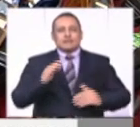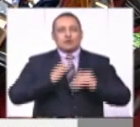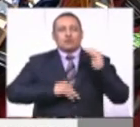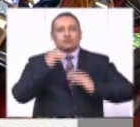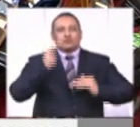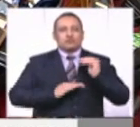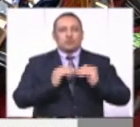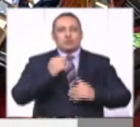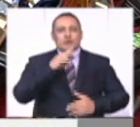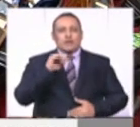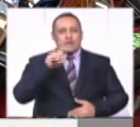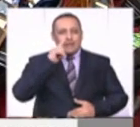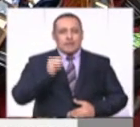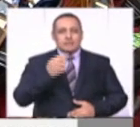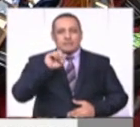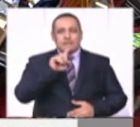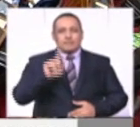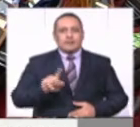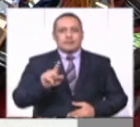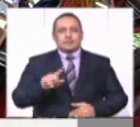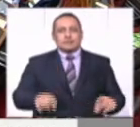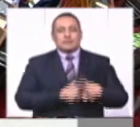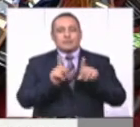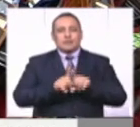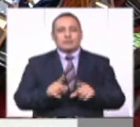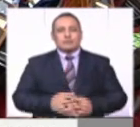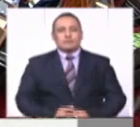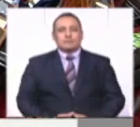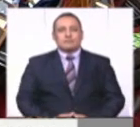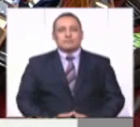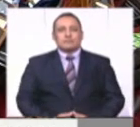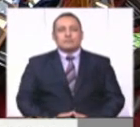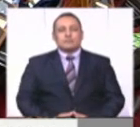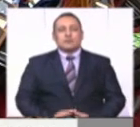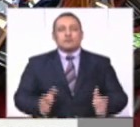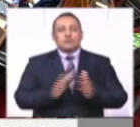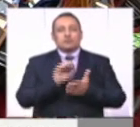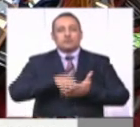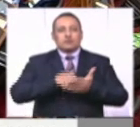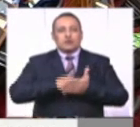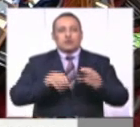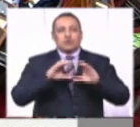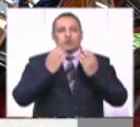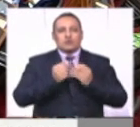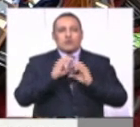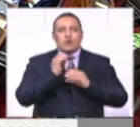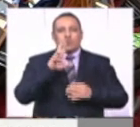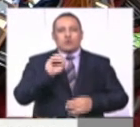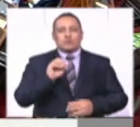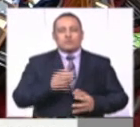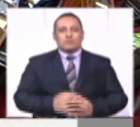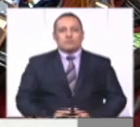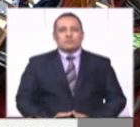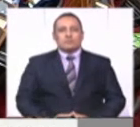y saneamiento jia Pérez de cu lensa suscrito por la congresista Agüero